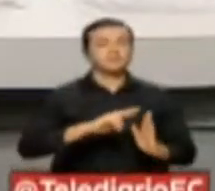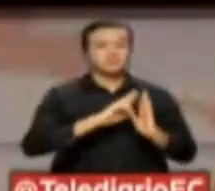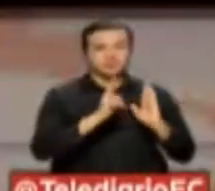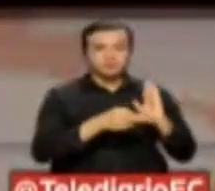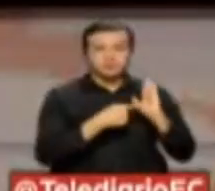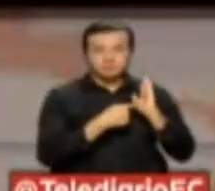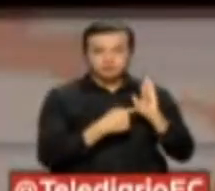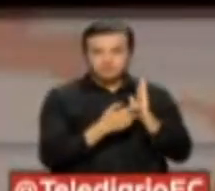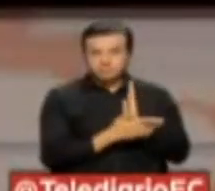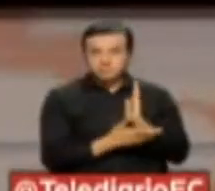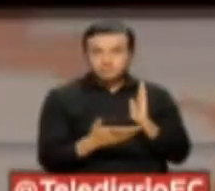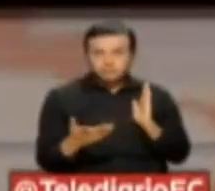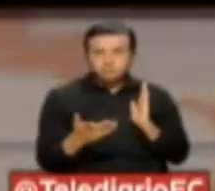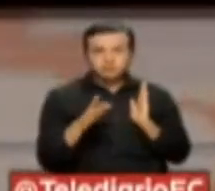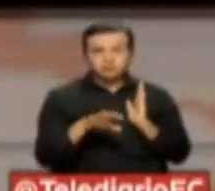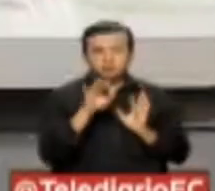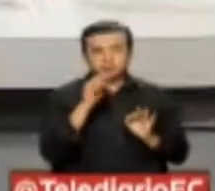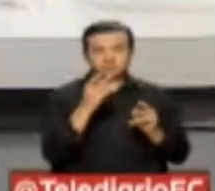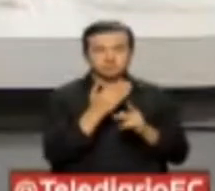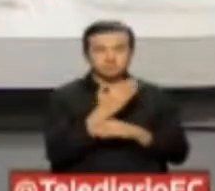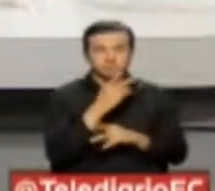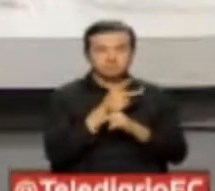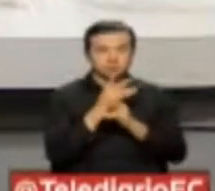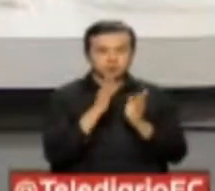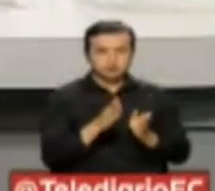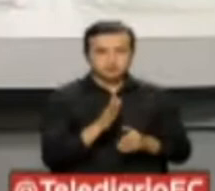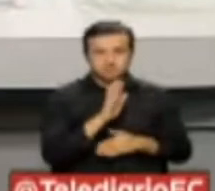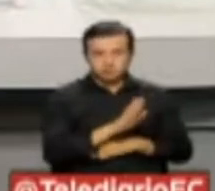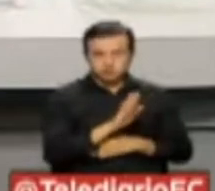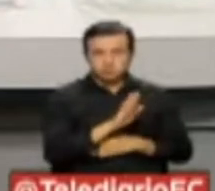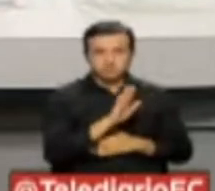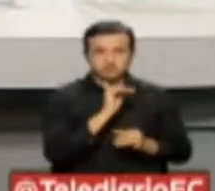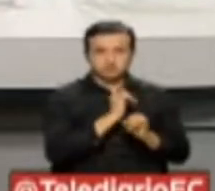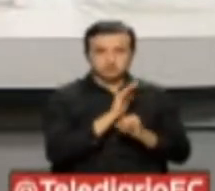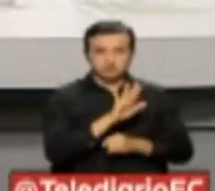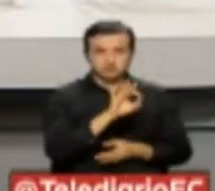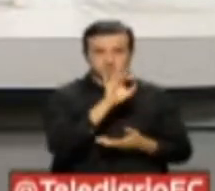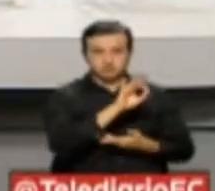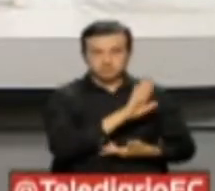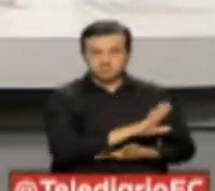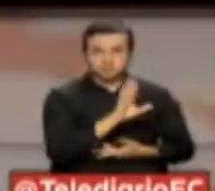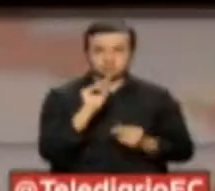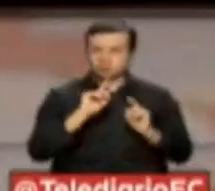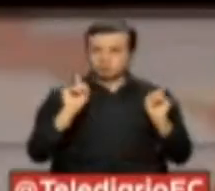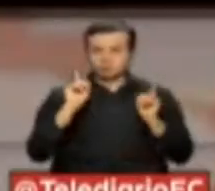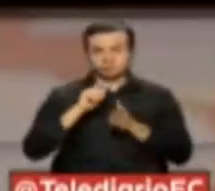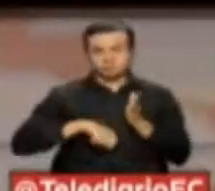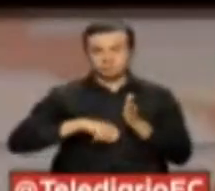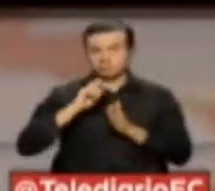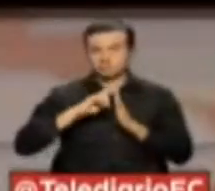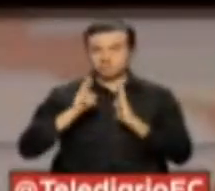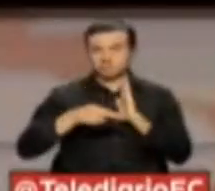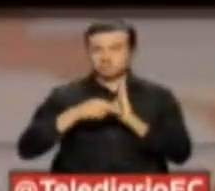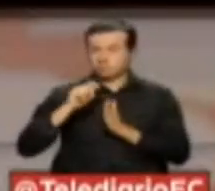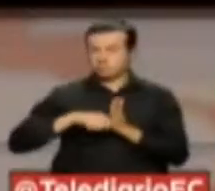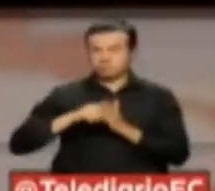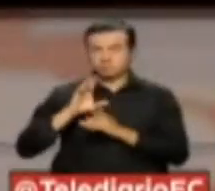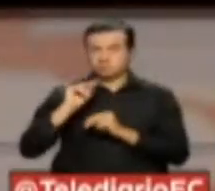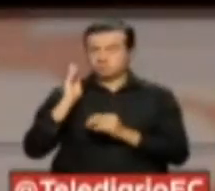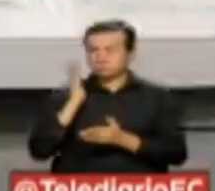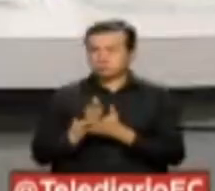usted es elegir el reglamento para para elegir a los nuevos consejeros de la entidad que usted representa no no hay reglamentos aprobados aprobado por nosotros